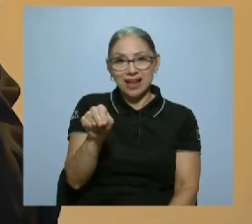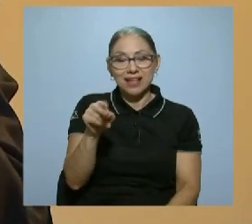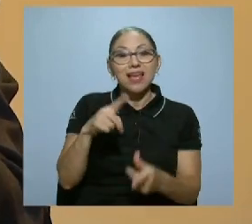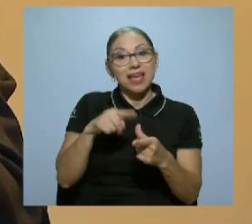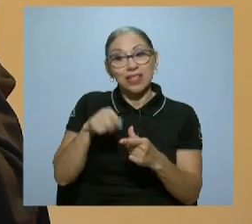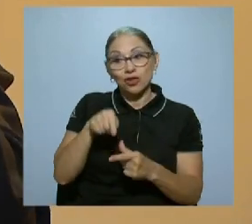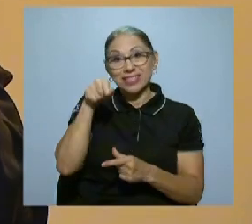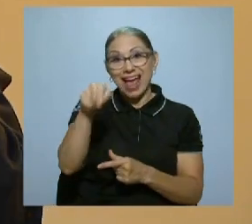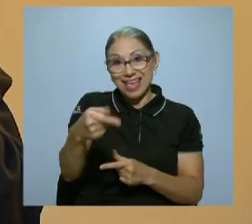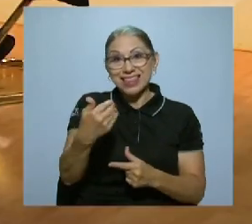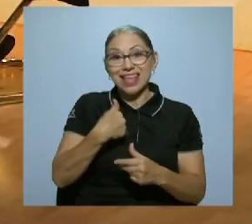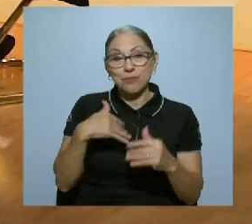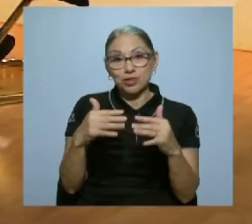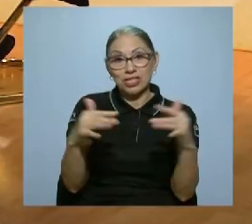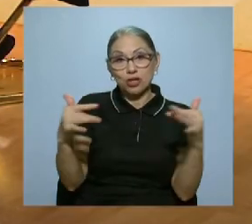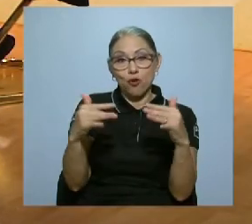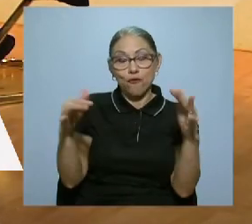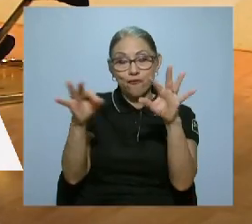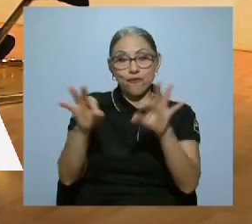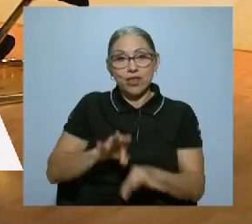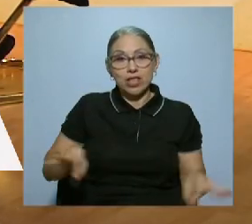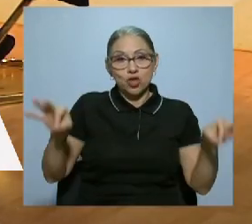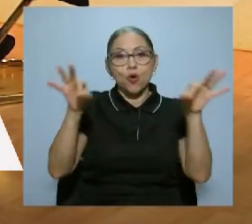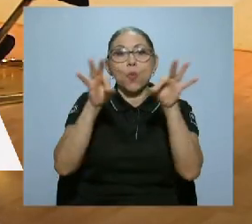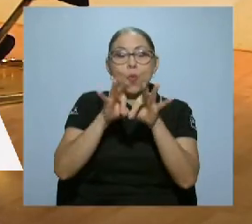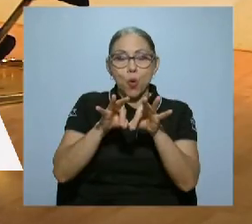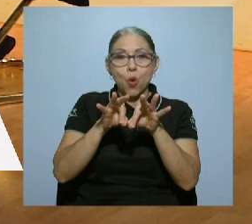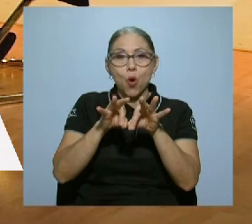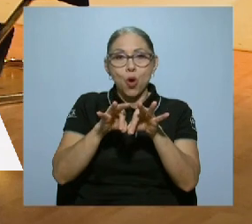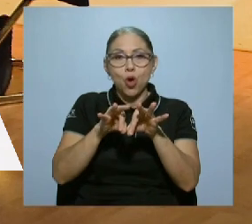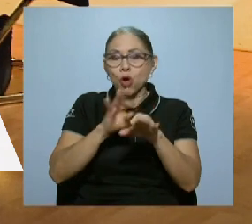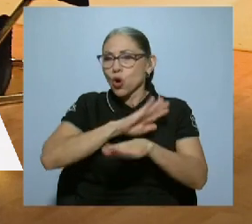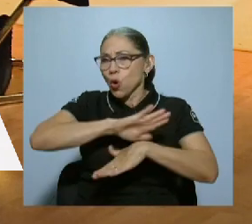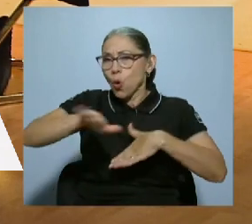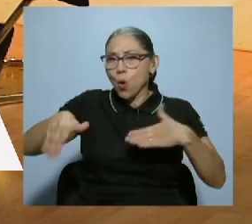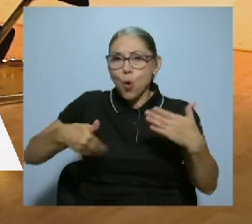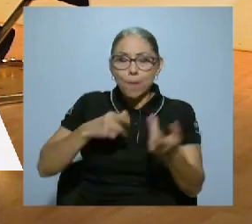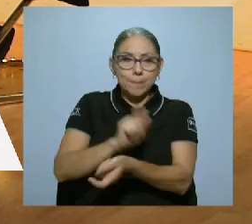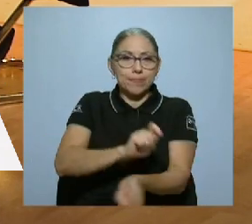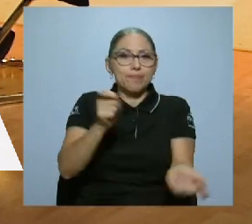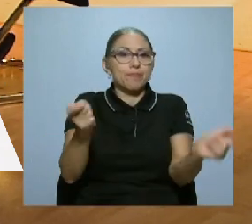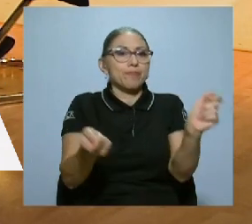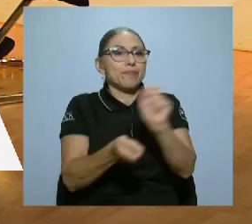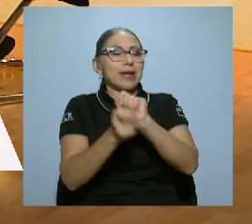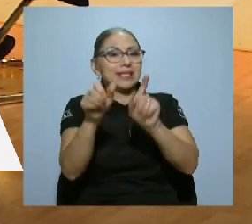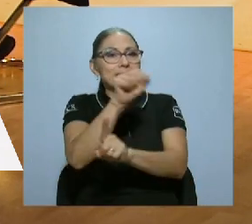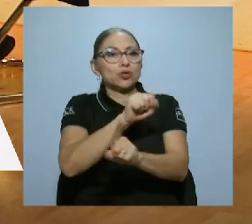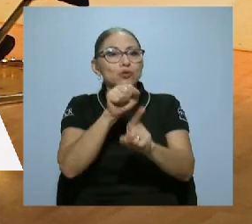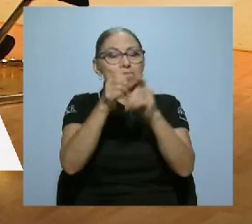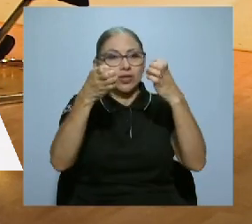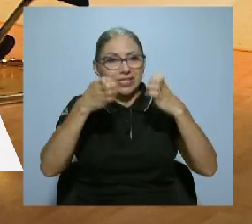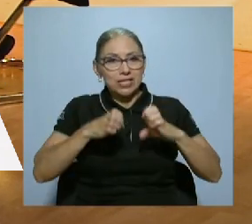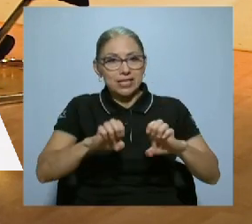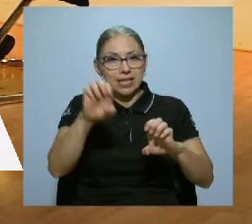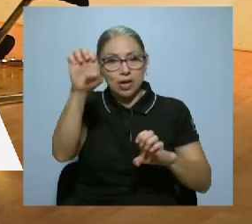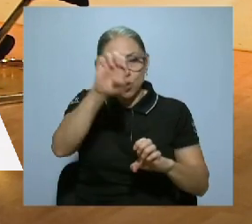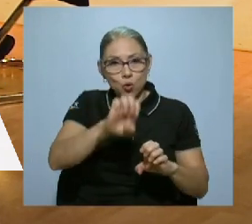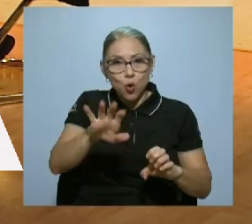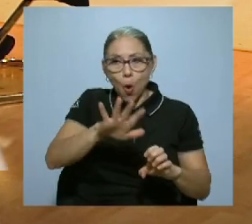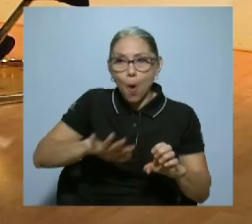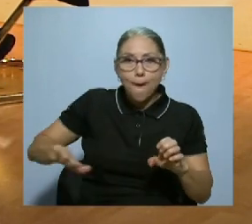ese conflicto importantísimo que cambió completamente todo el escenario estratégico de Europa